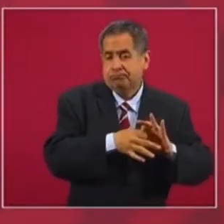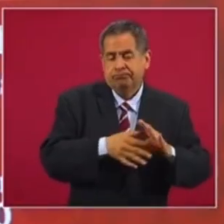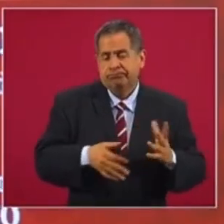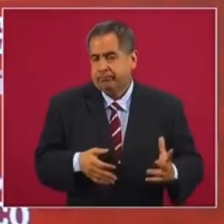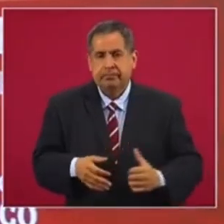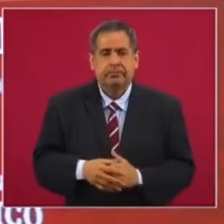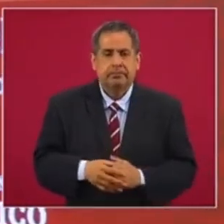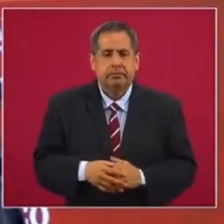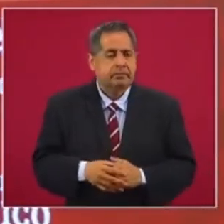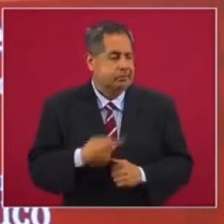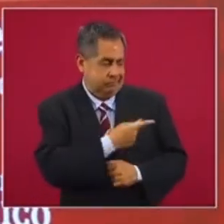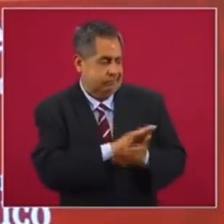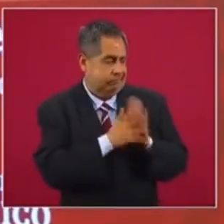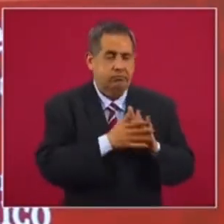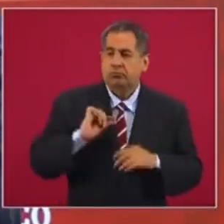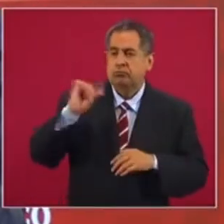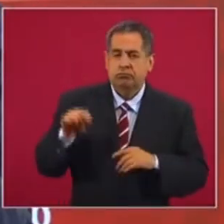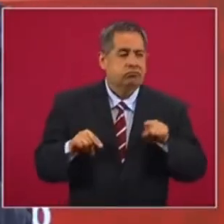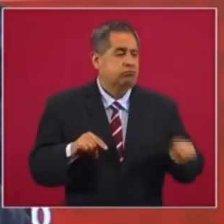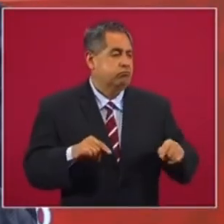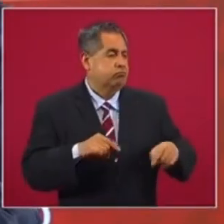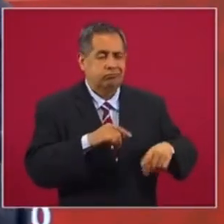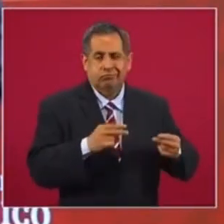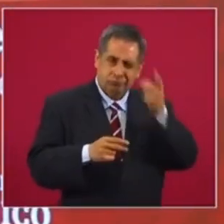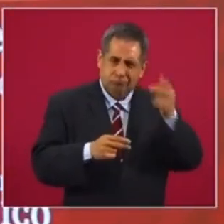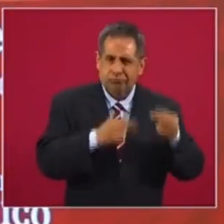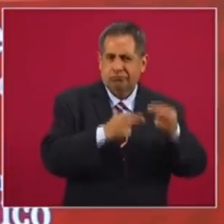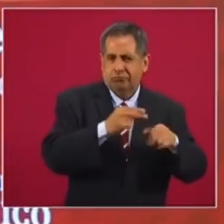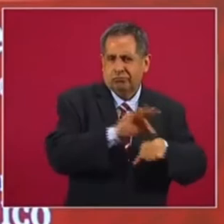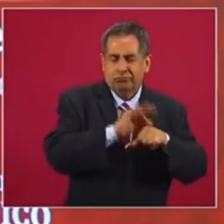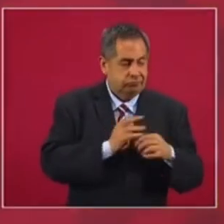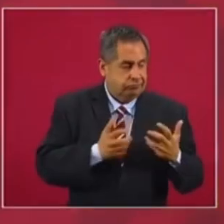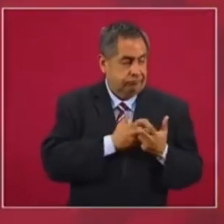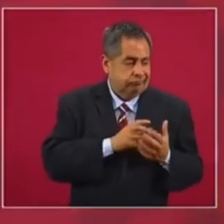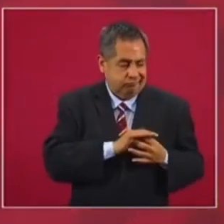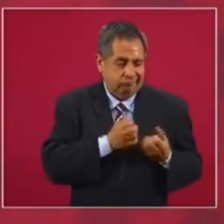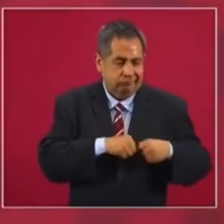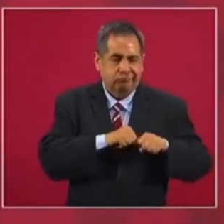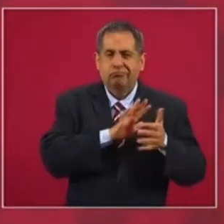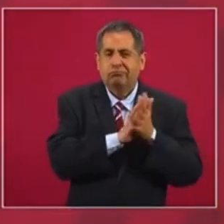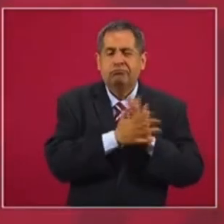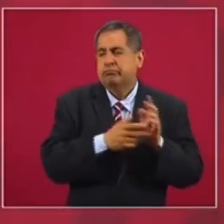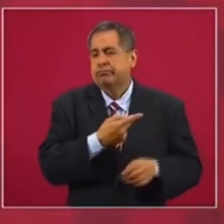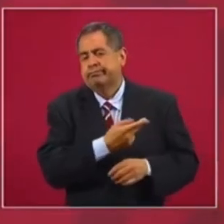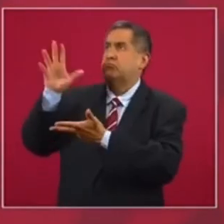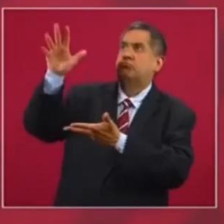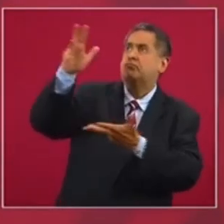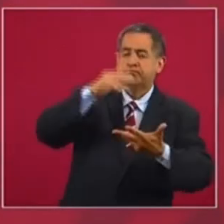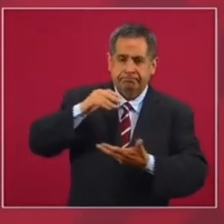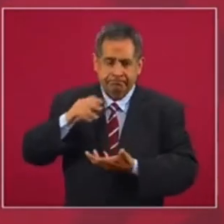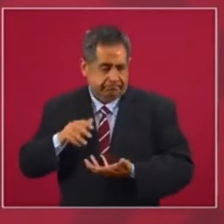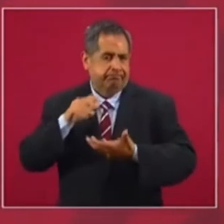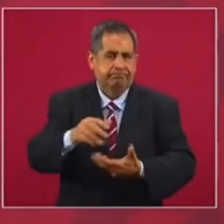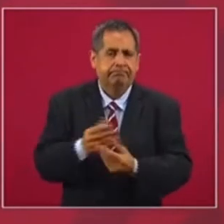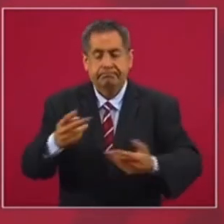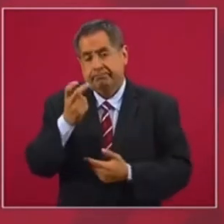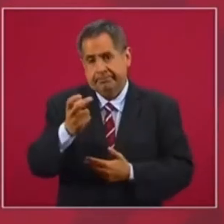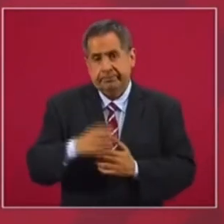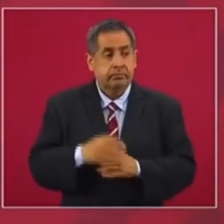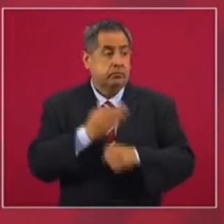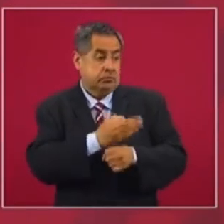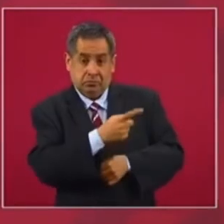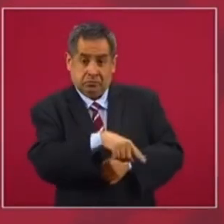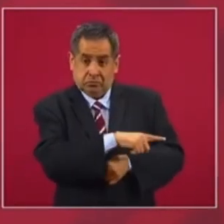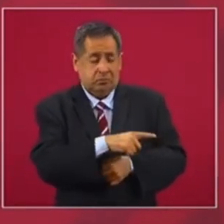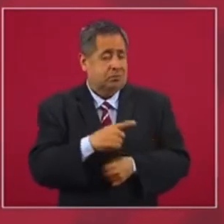gobierno. No había frontera entre funcionarios y empresarios encargados de la venta de medicamentos. Y ha habido una campaña